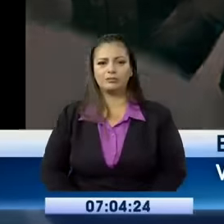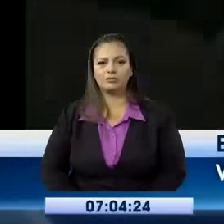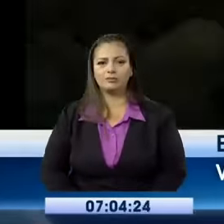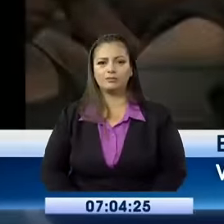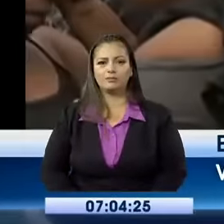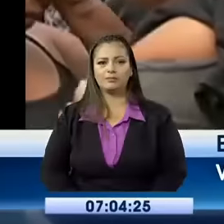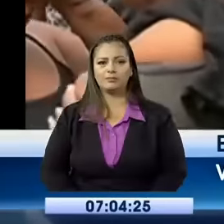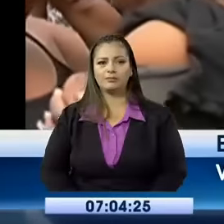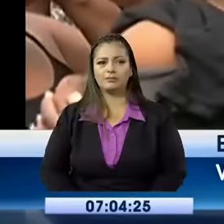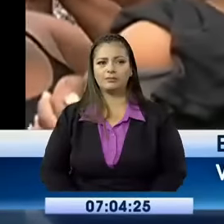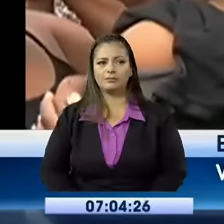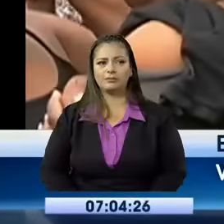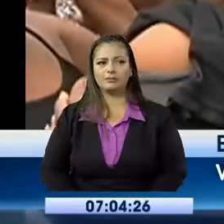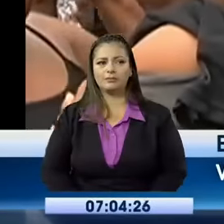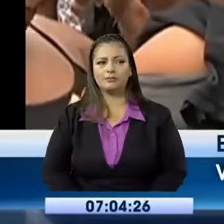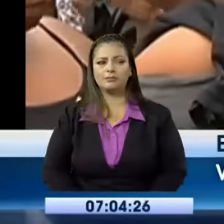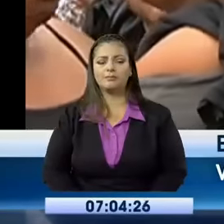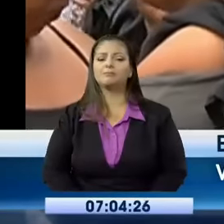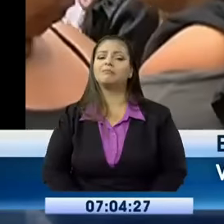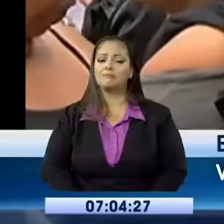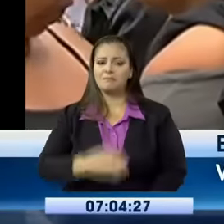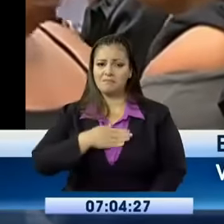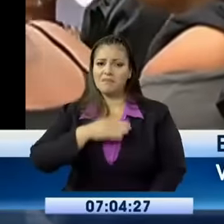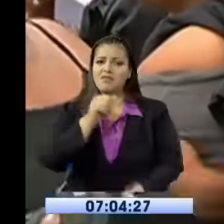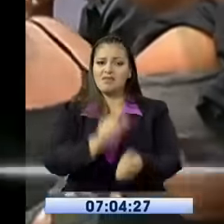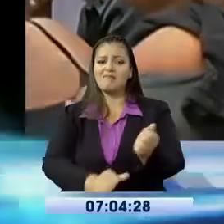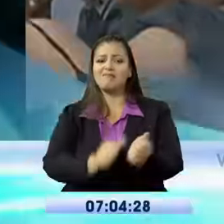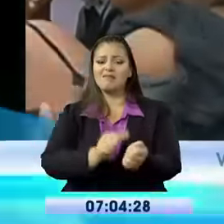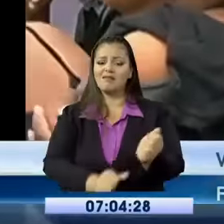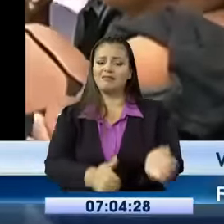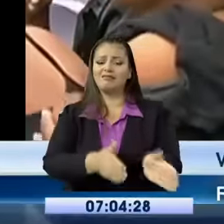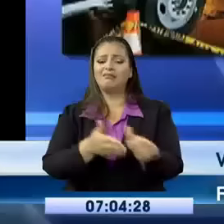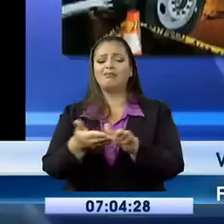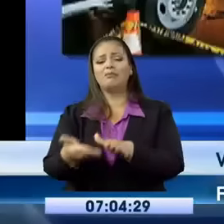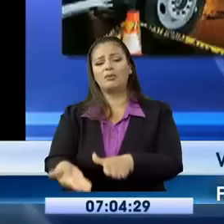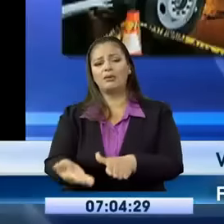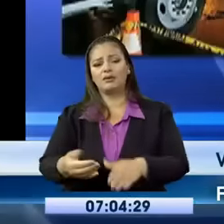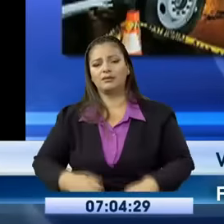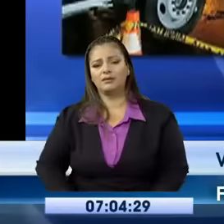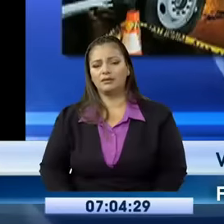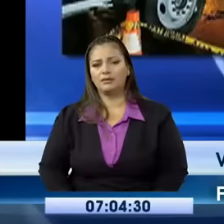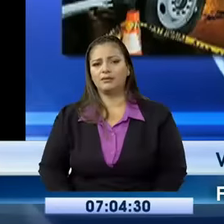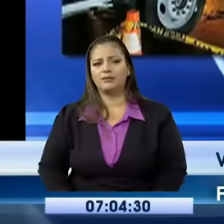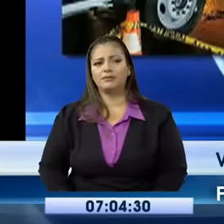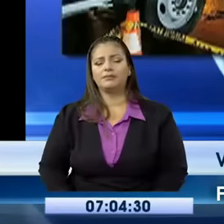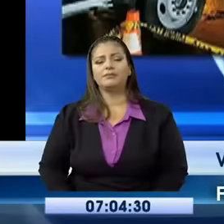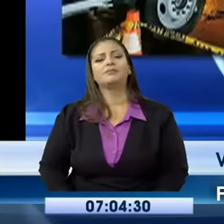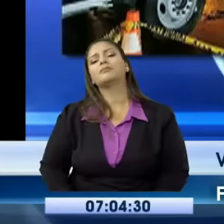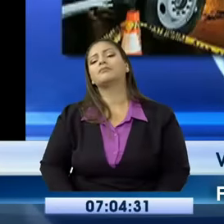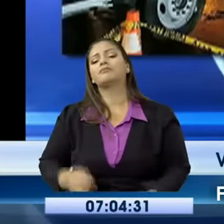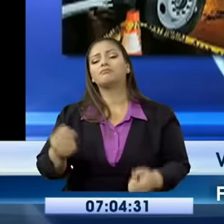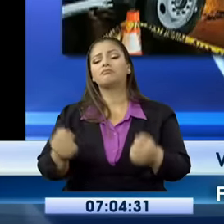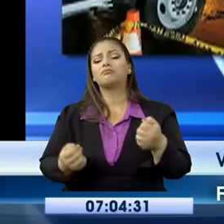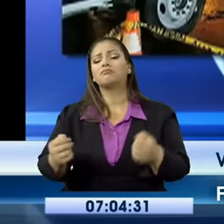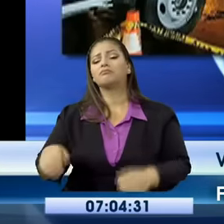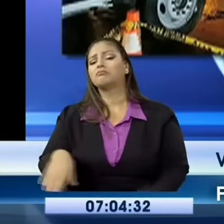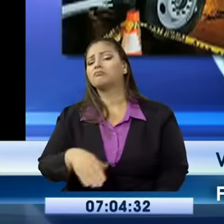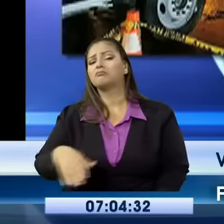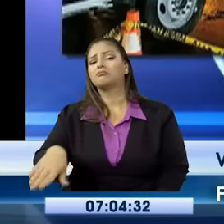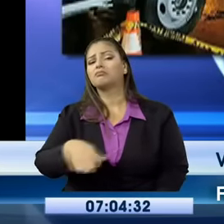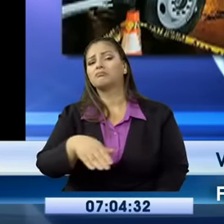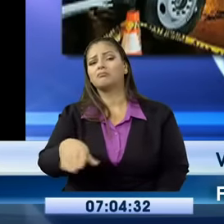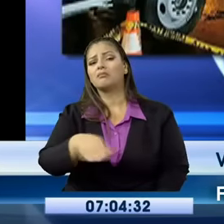deceso mi hermana her Hacia dónde se dirigí her milagro milagro se iba